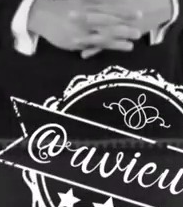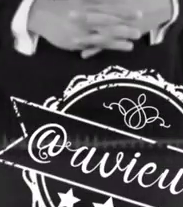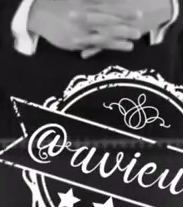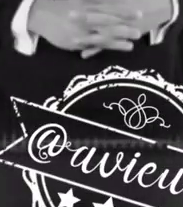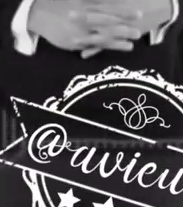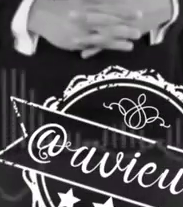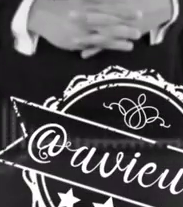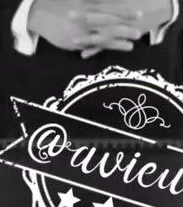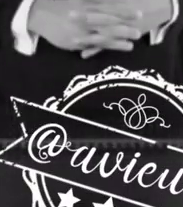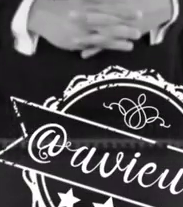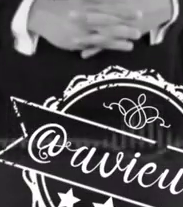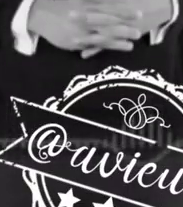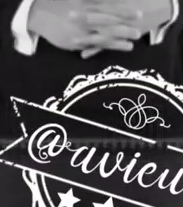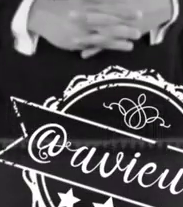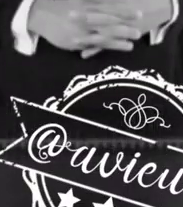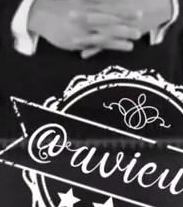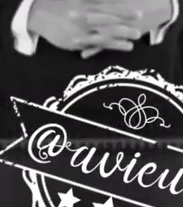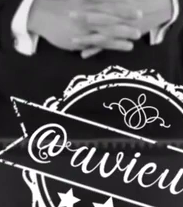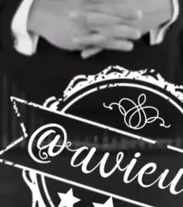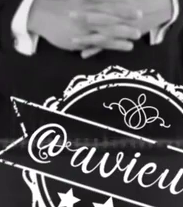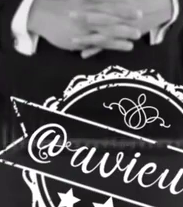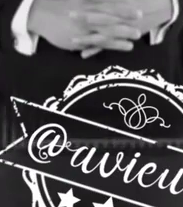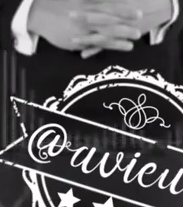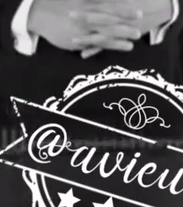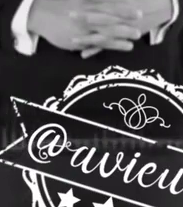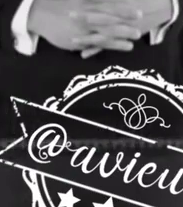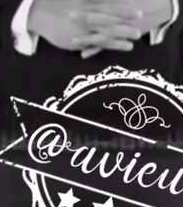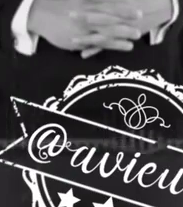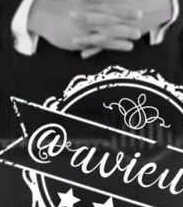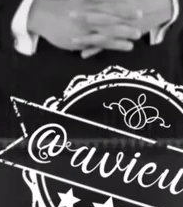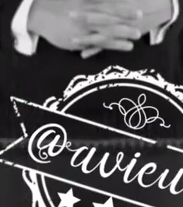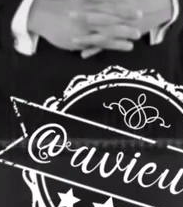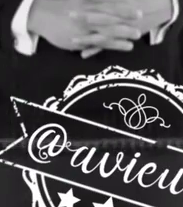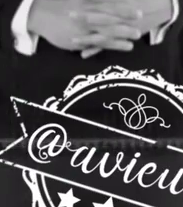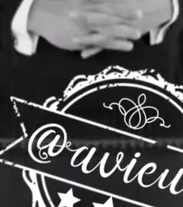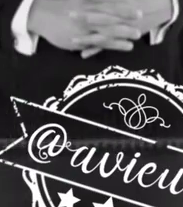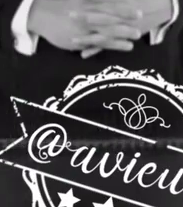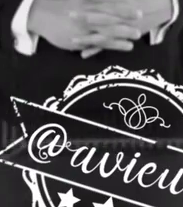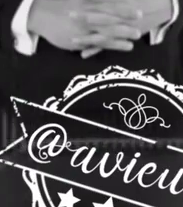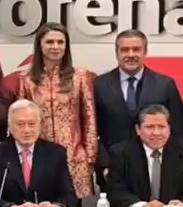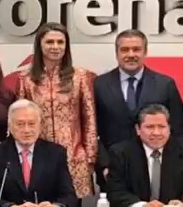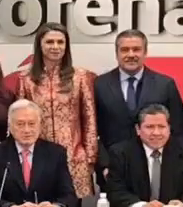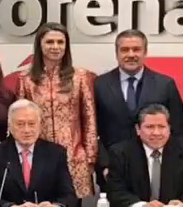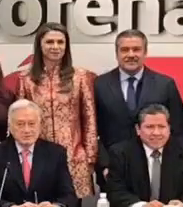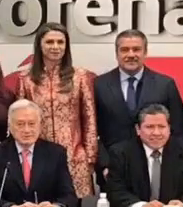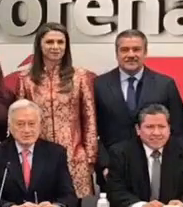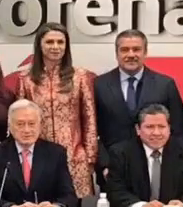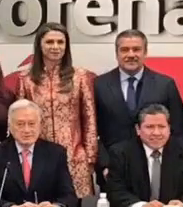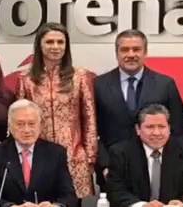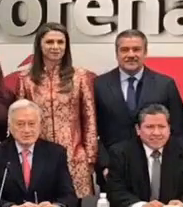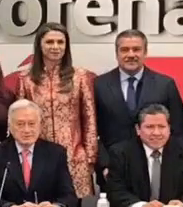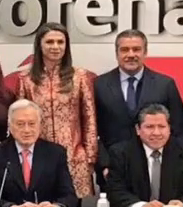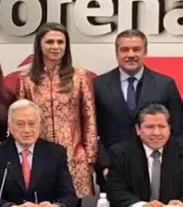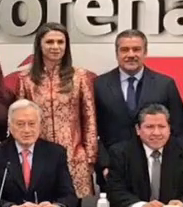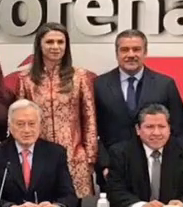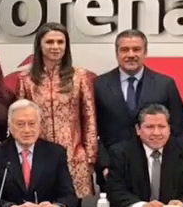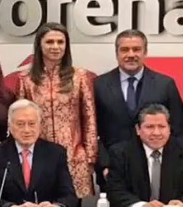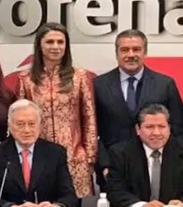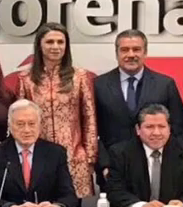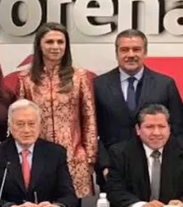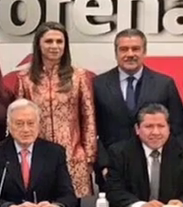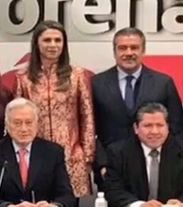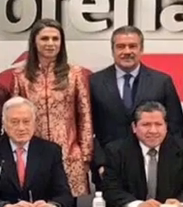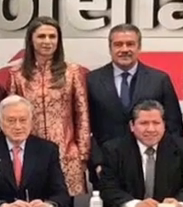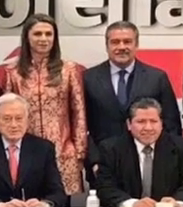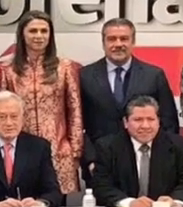por 11 millones. En realidad, tan solo en propiedades, su fortuna es 16 veces más grande. A través de familiares, empresas y presuntos prestanombres, se ha hecho de un